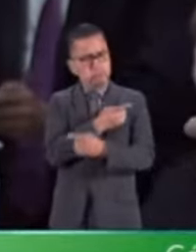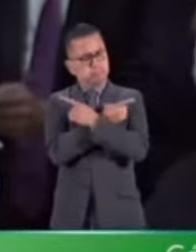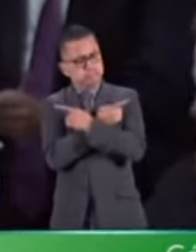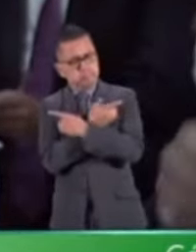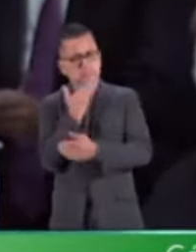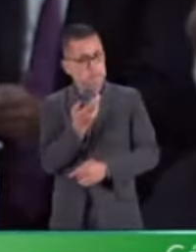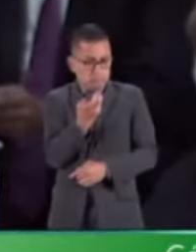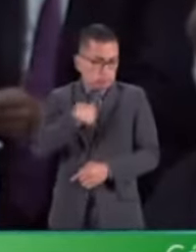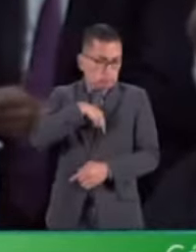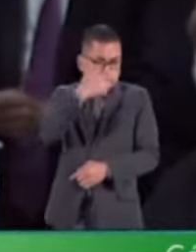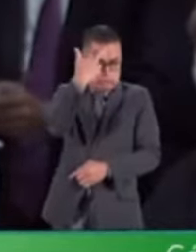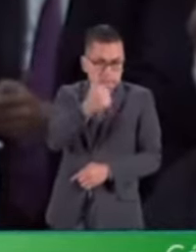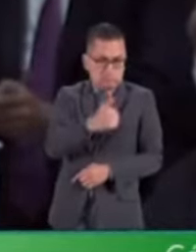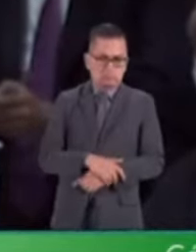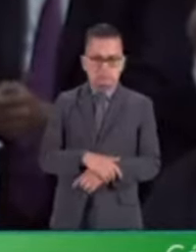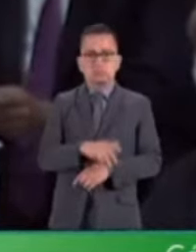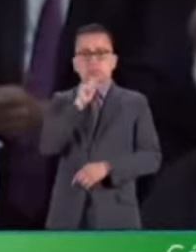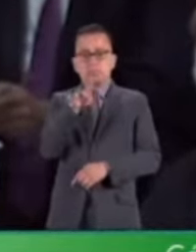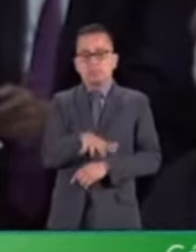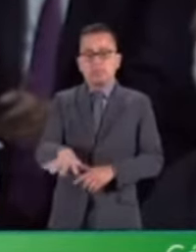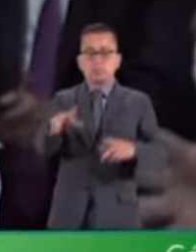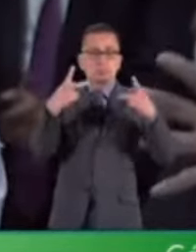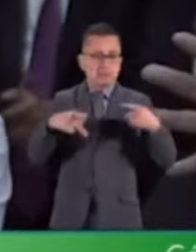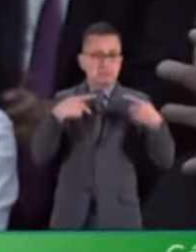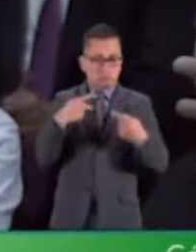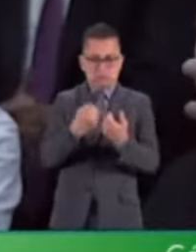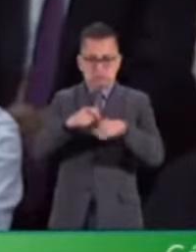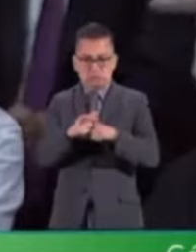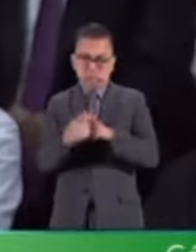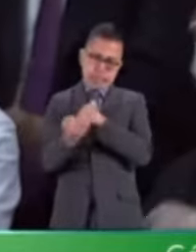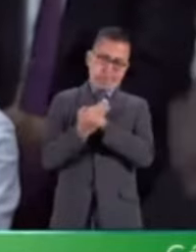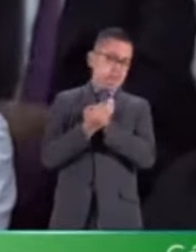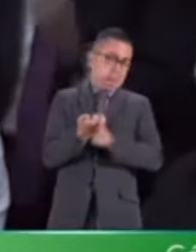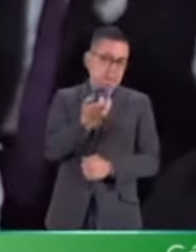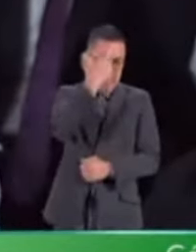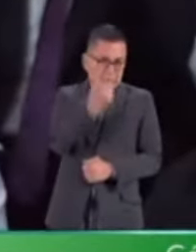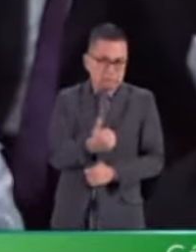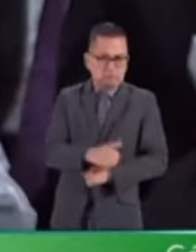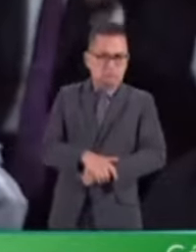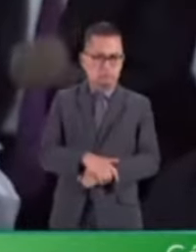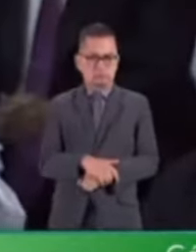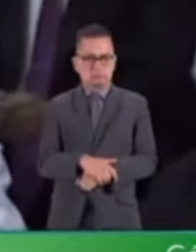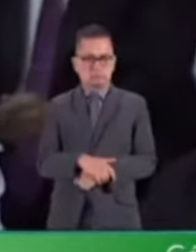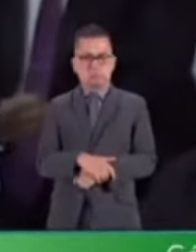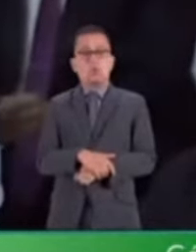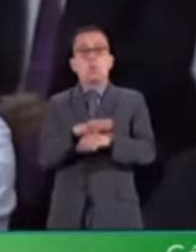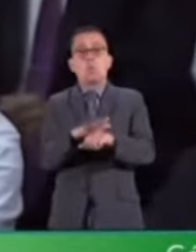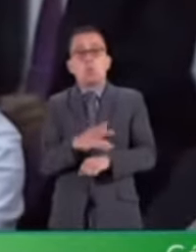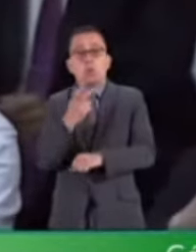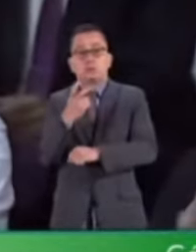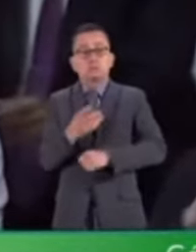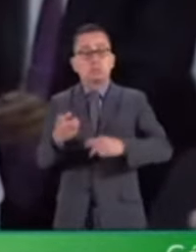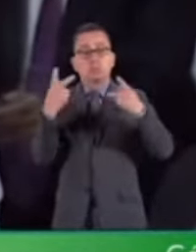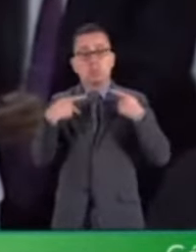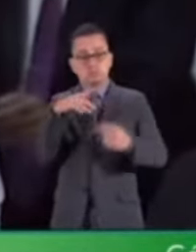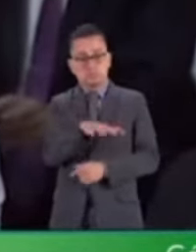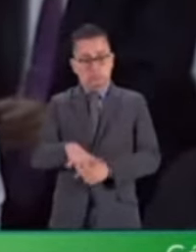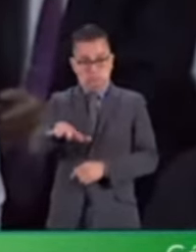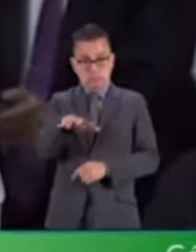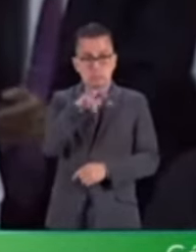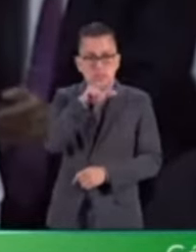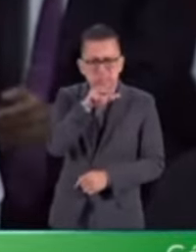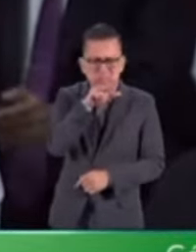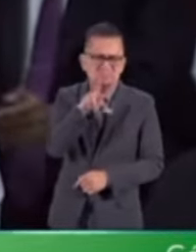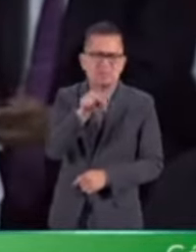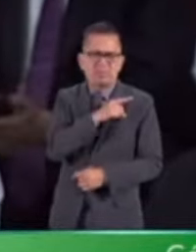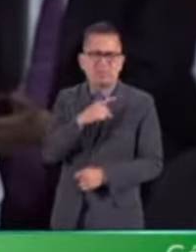asiste la razón social. Por eso no deben de preocuparse los ciudadanos. Va a haber un